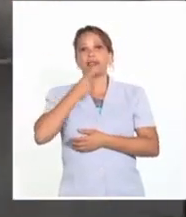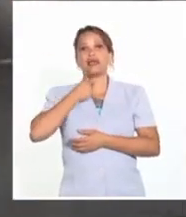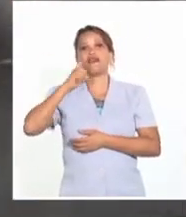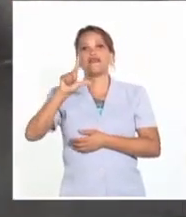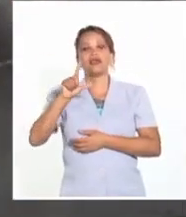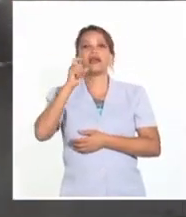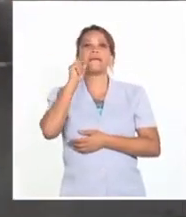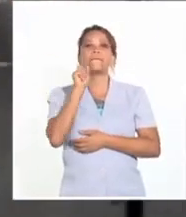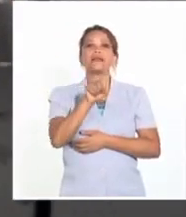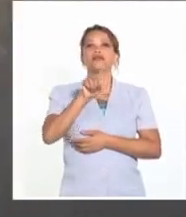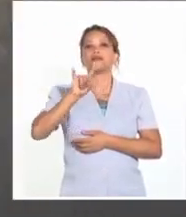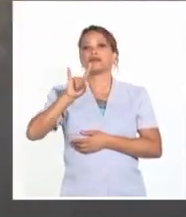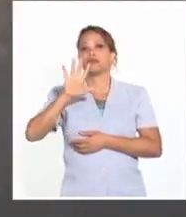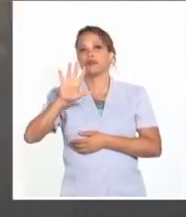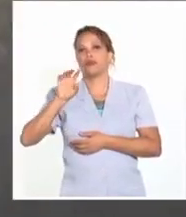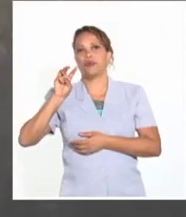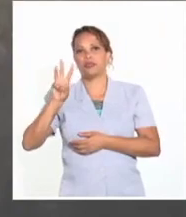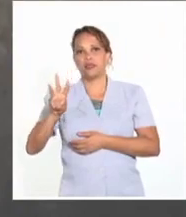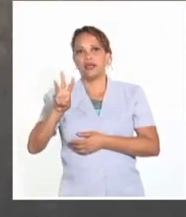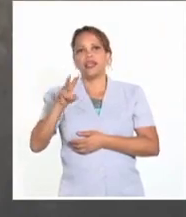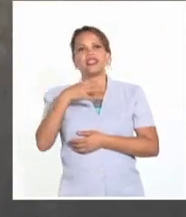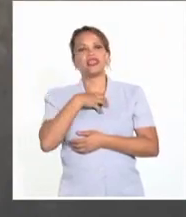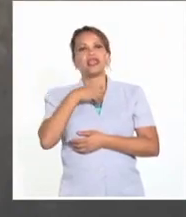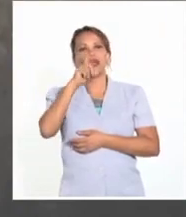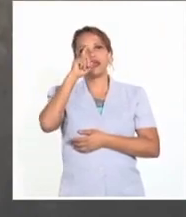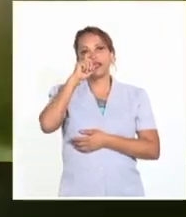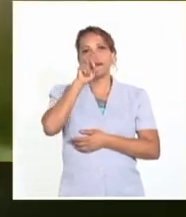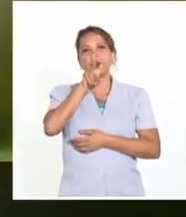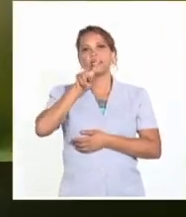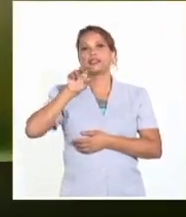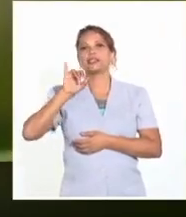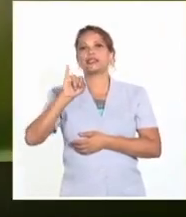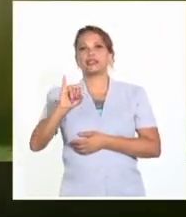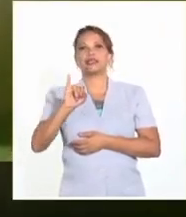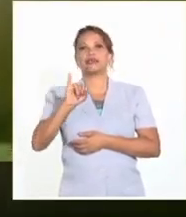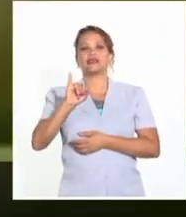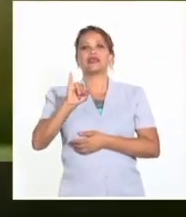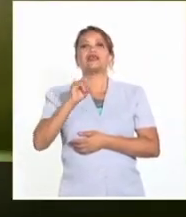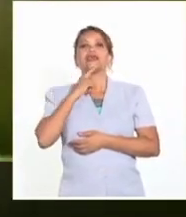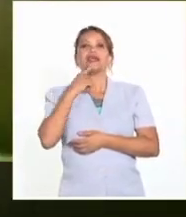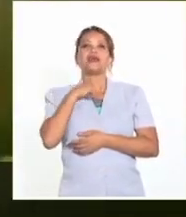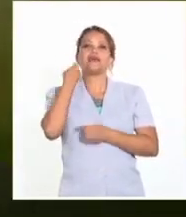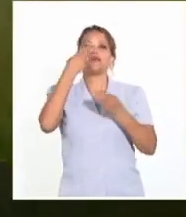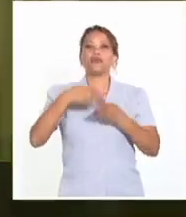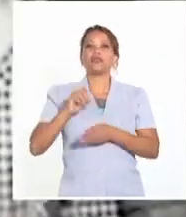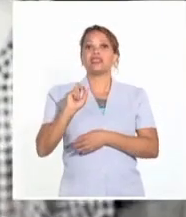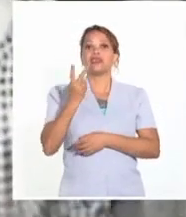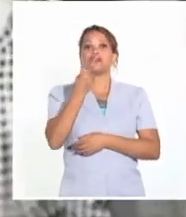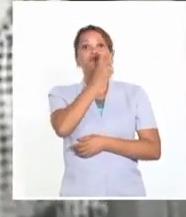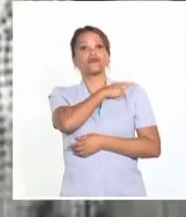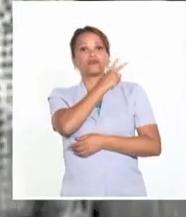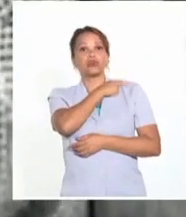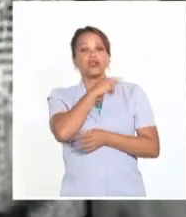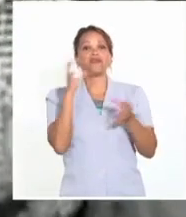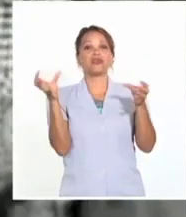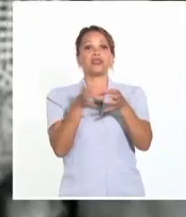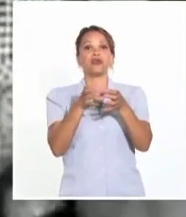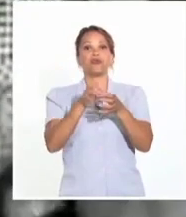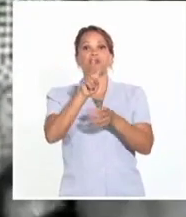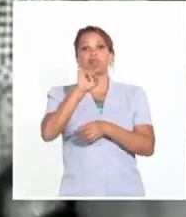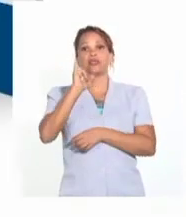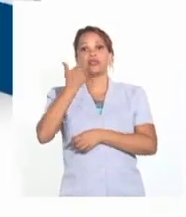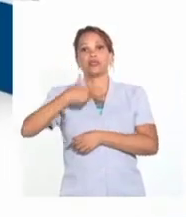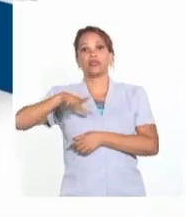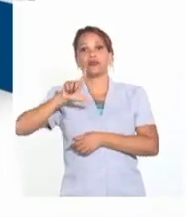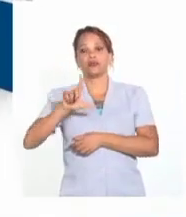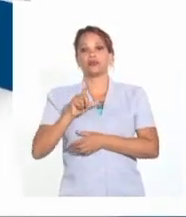1953 tenía Entonces sólo 26 años y había muerto siendo el segundo jefe del movimiento 26 de julio